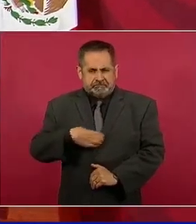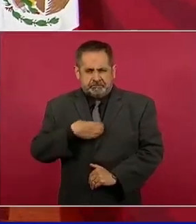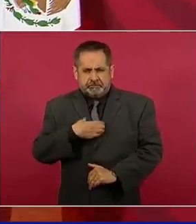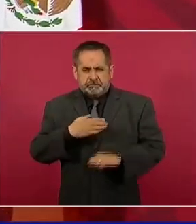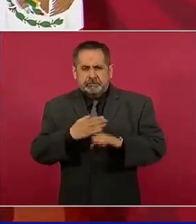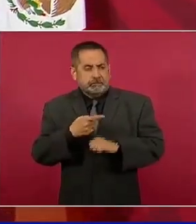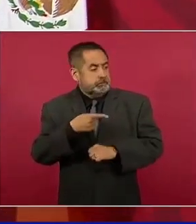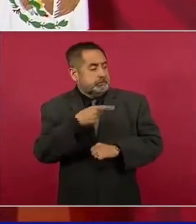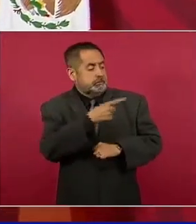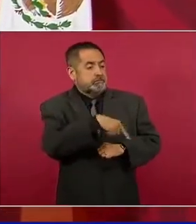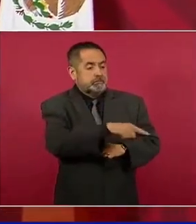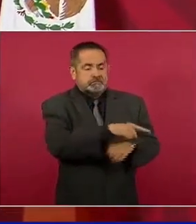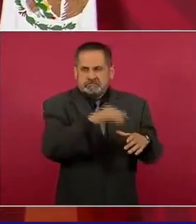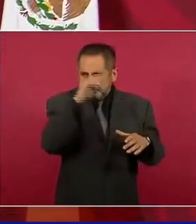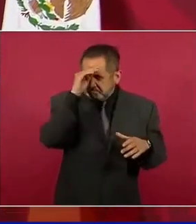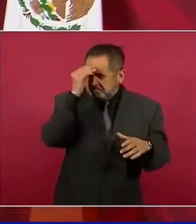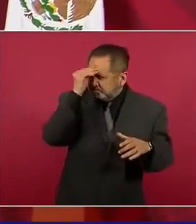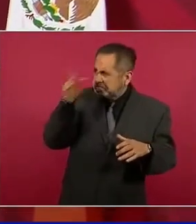se fracasara.